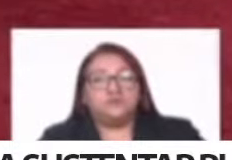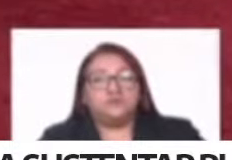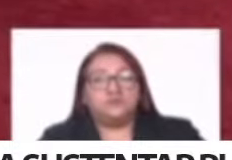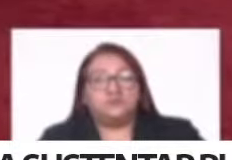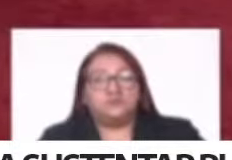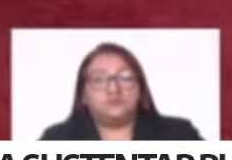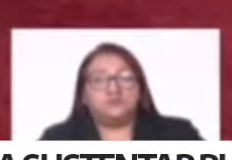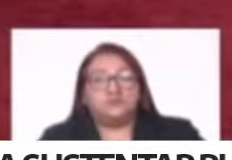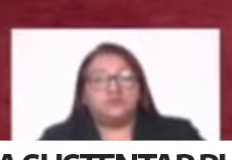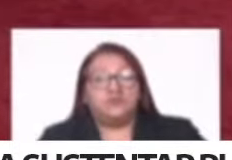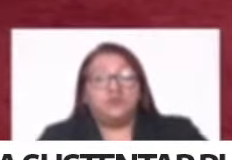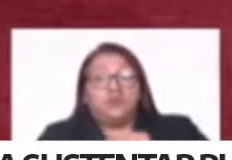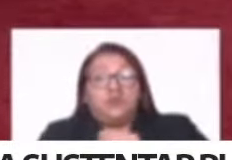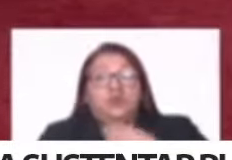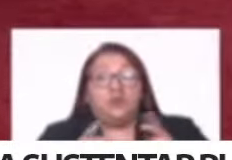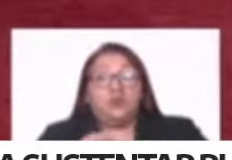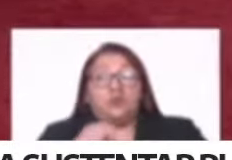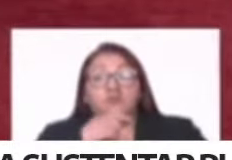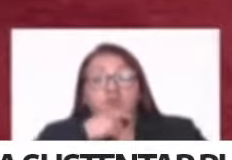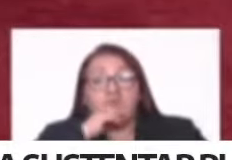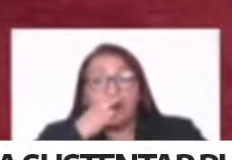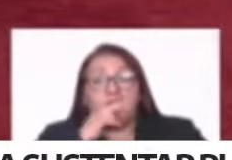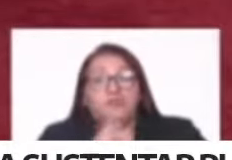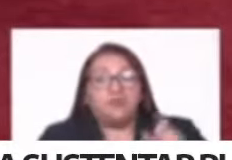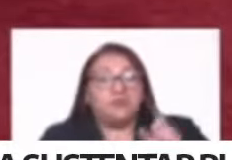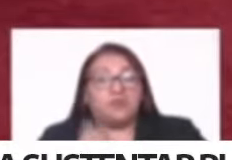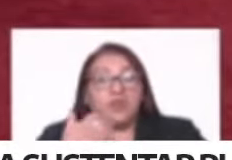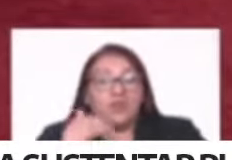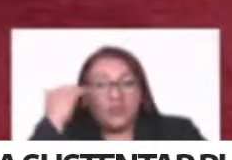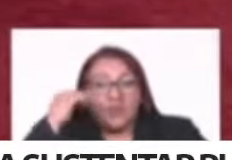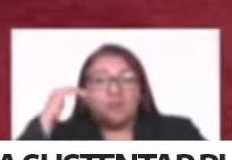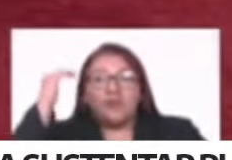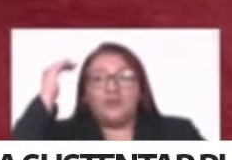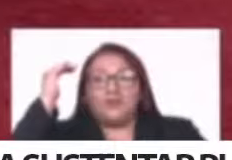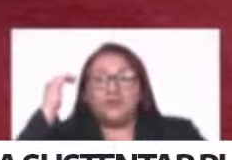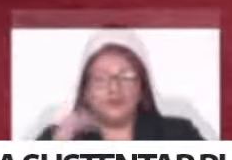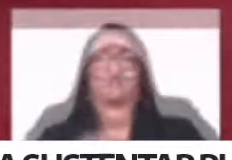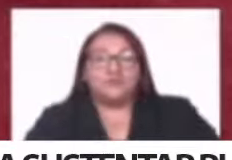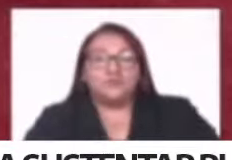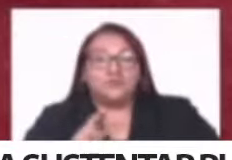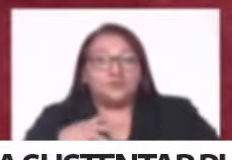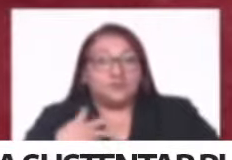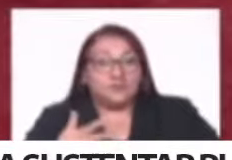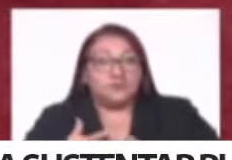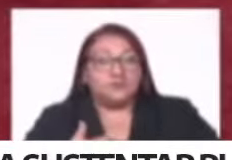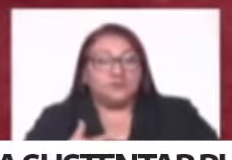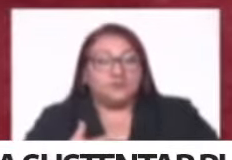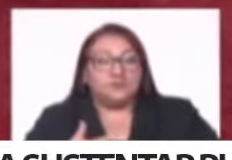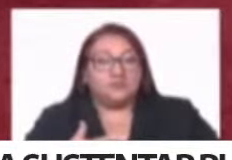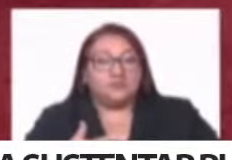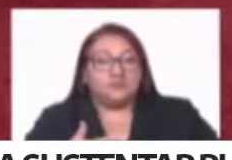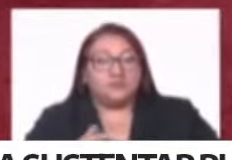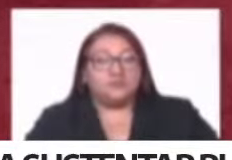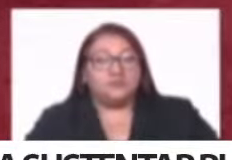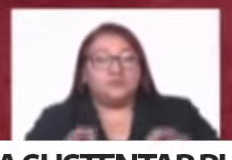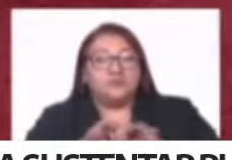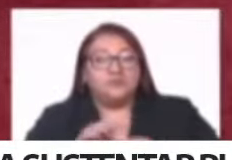extrema, mujer, niños y niñas y personas adultas mayores. Y en tercer lugar, la línea